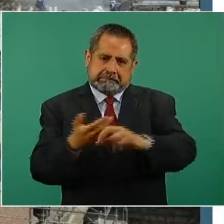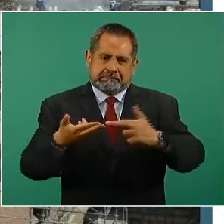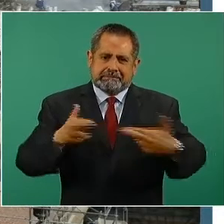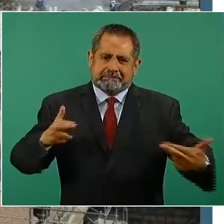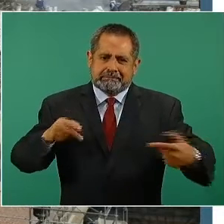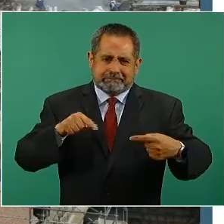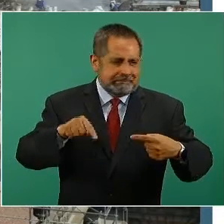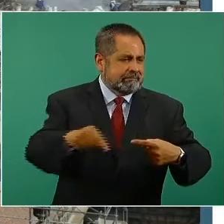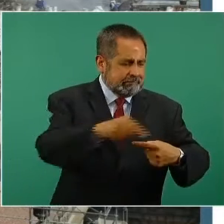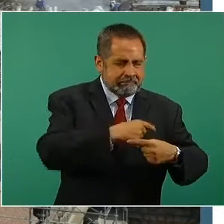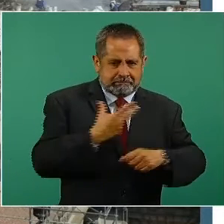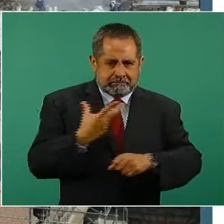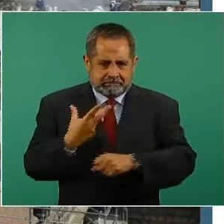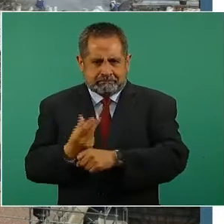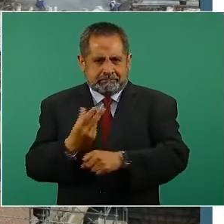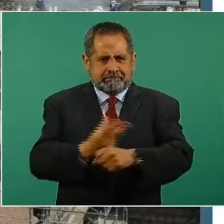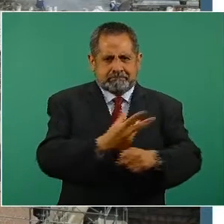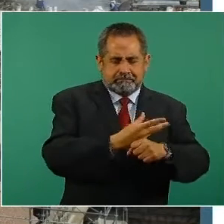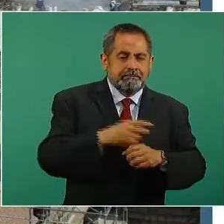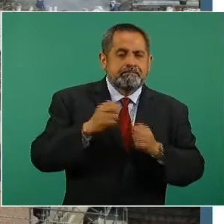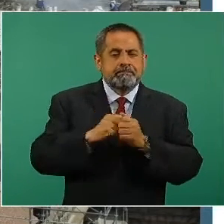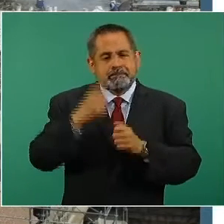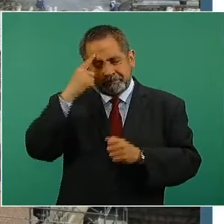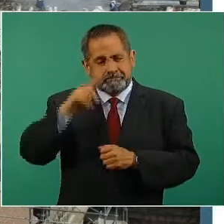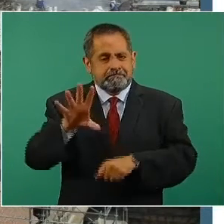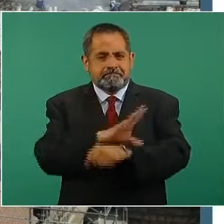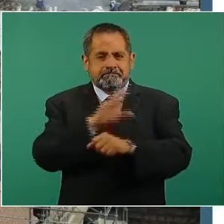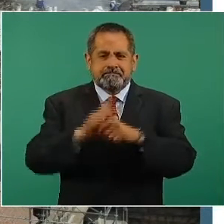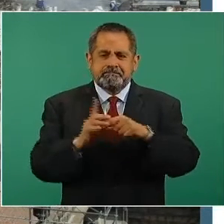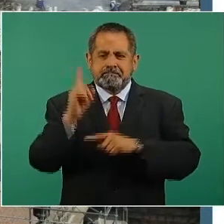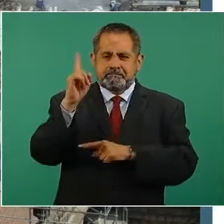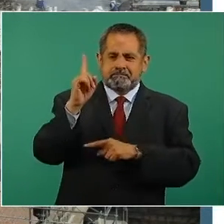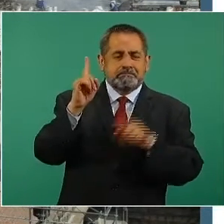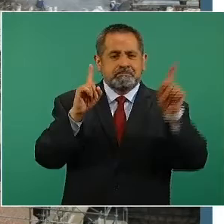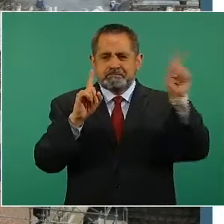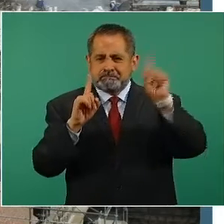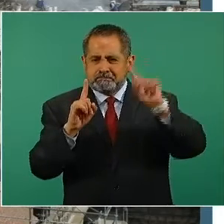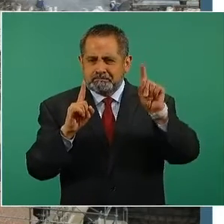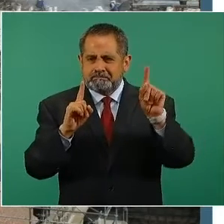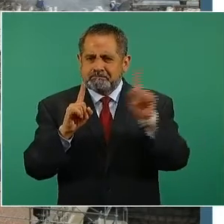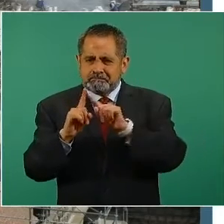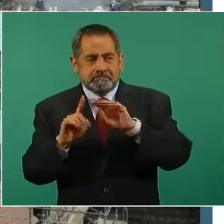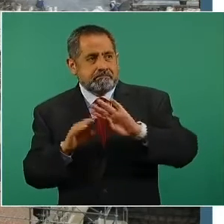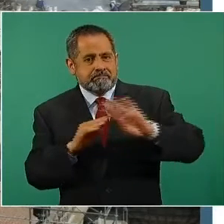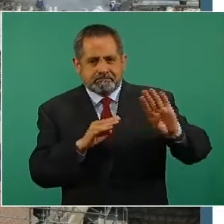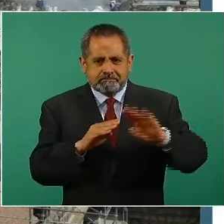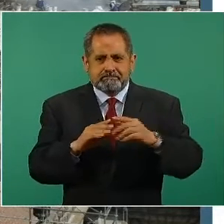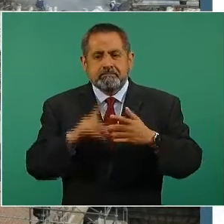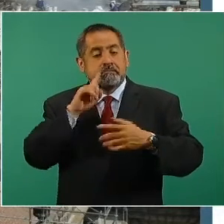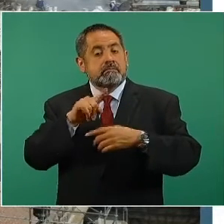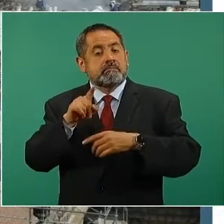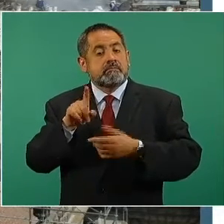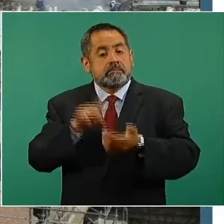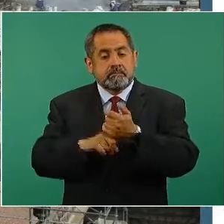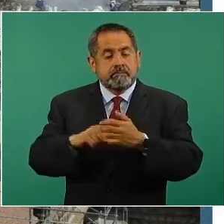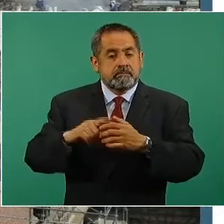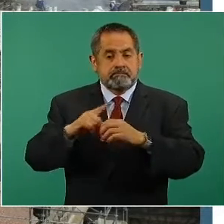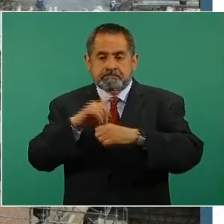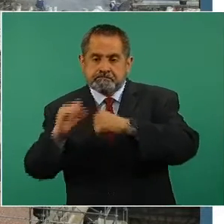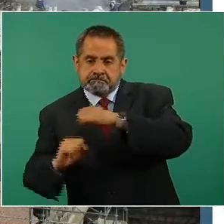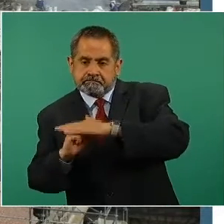la rehabilitación del sistema de pararrayos, con el mantenimiento de los pilotes de la catedral, que es un trabajo de